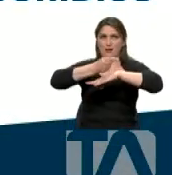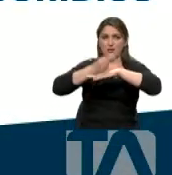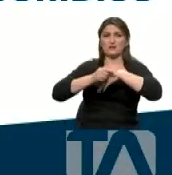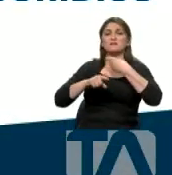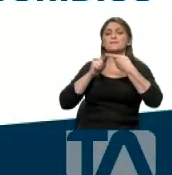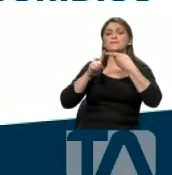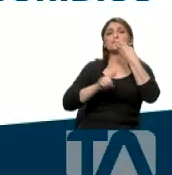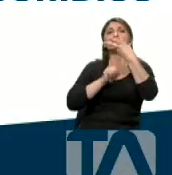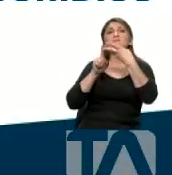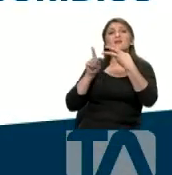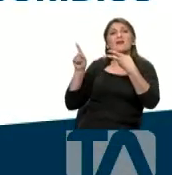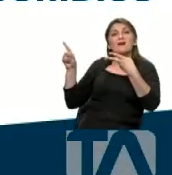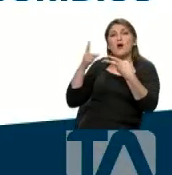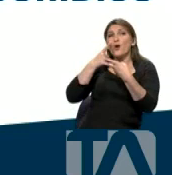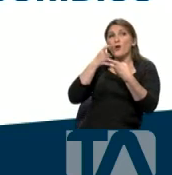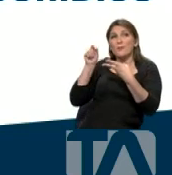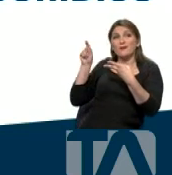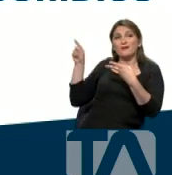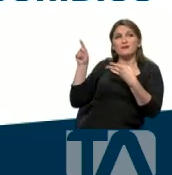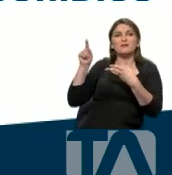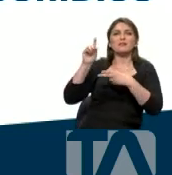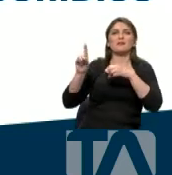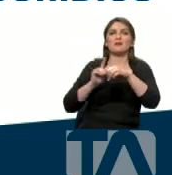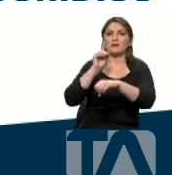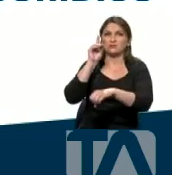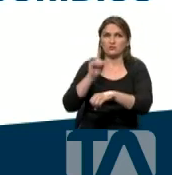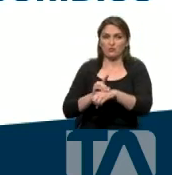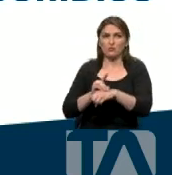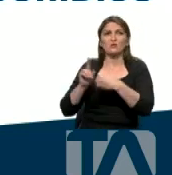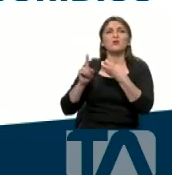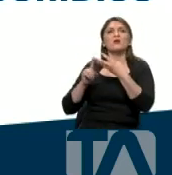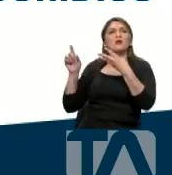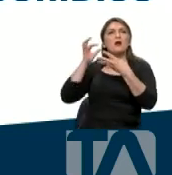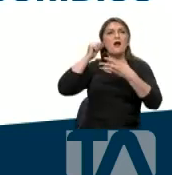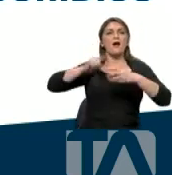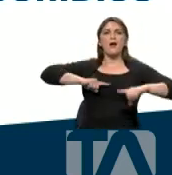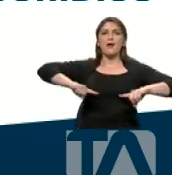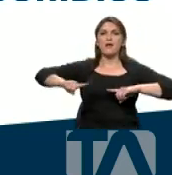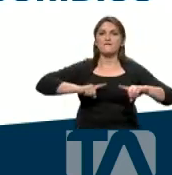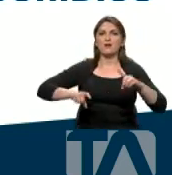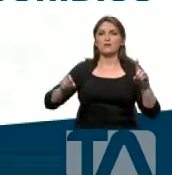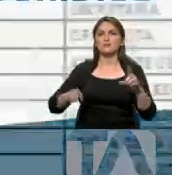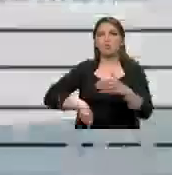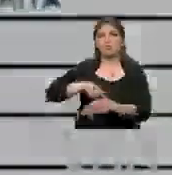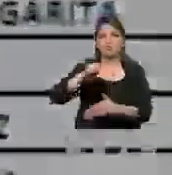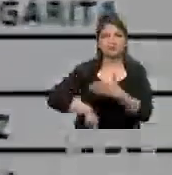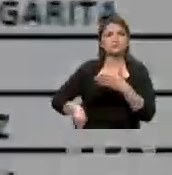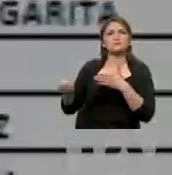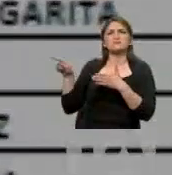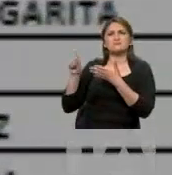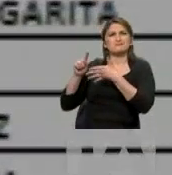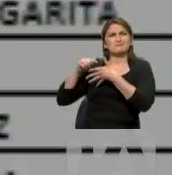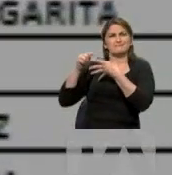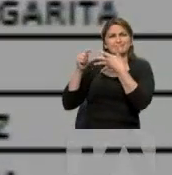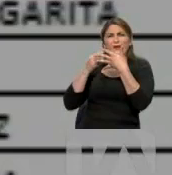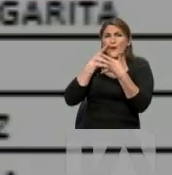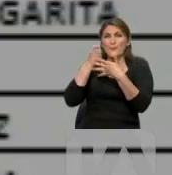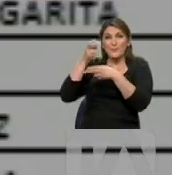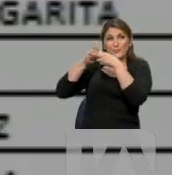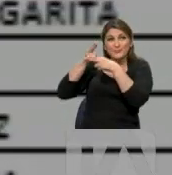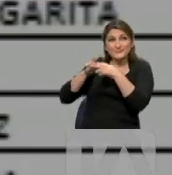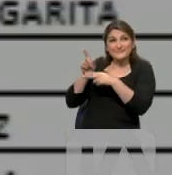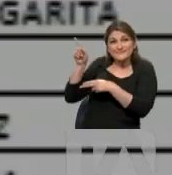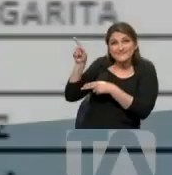Ochoa, director médico, María Aguilar, jefa de contratación pública, José Bajaña, coordinador jurídico, Washington Ladines, jefe